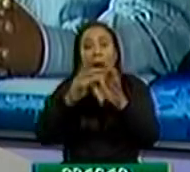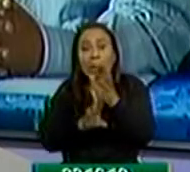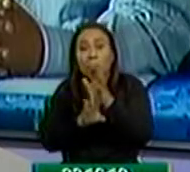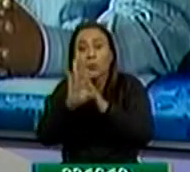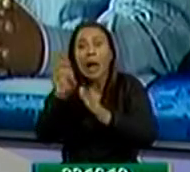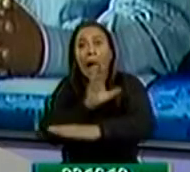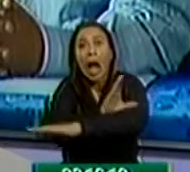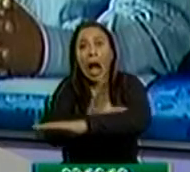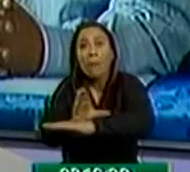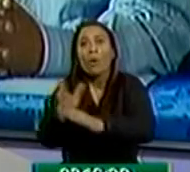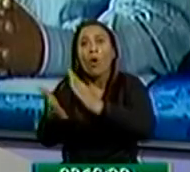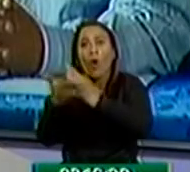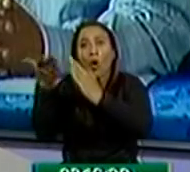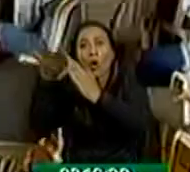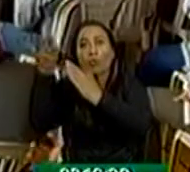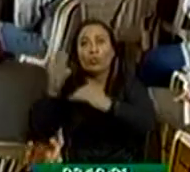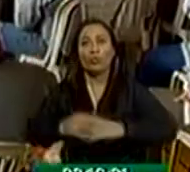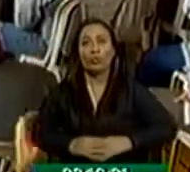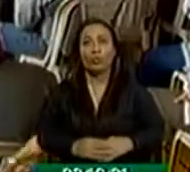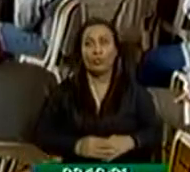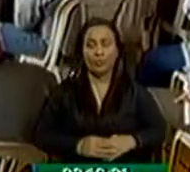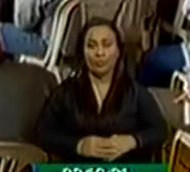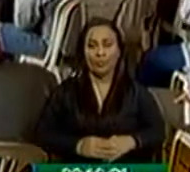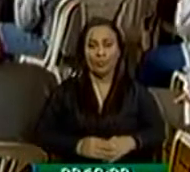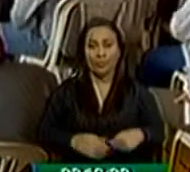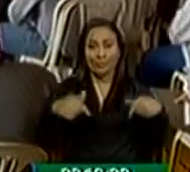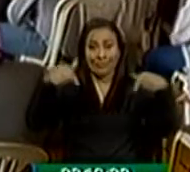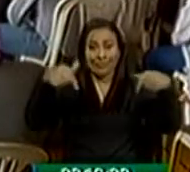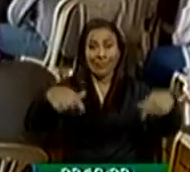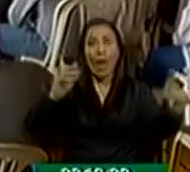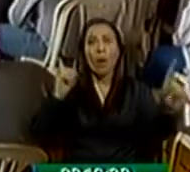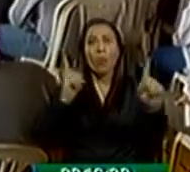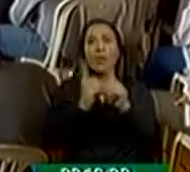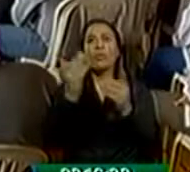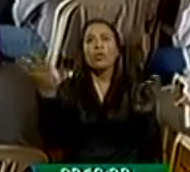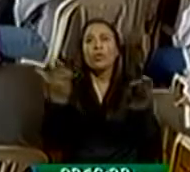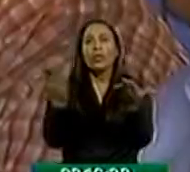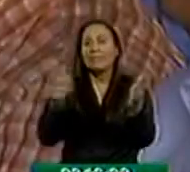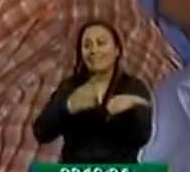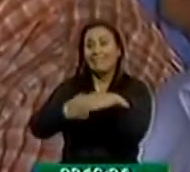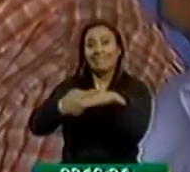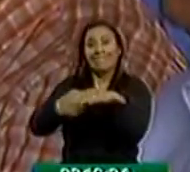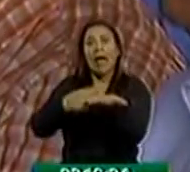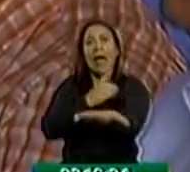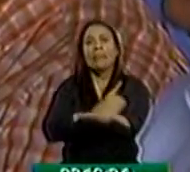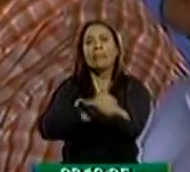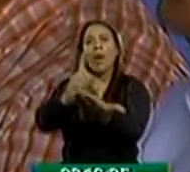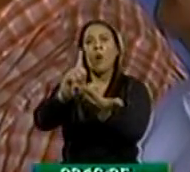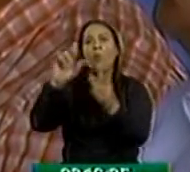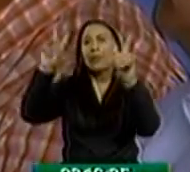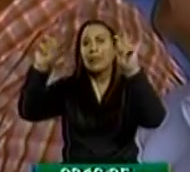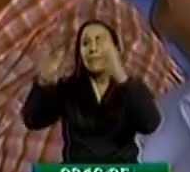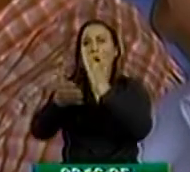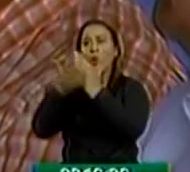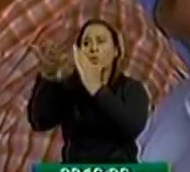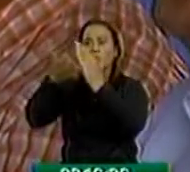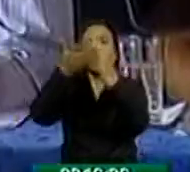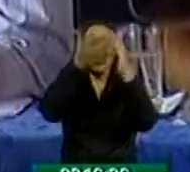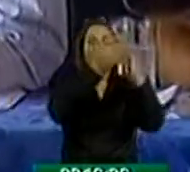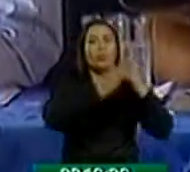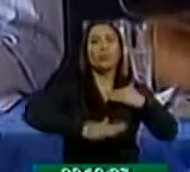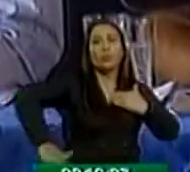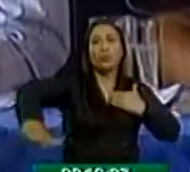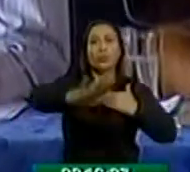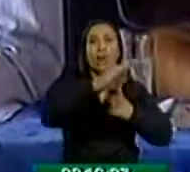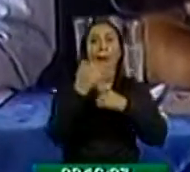al sector de la construcción. Durante el encuentro en Daule con más de 200 actores del sector de la construcción del país,